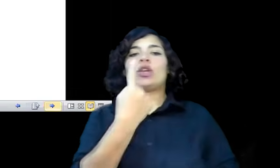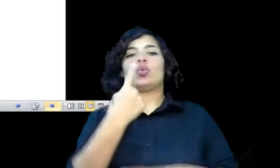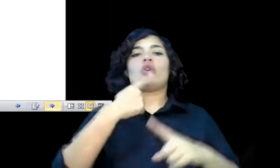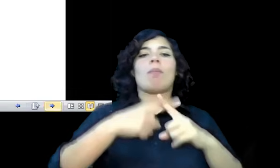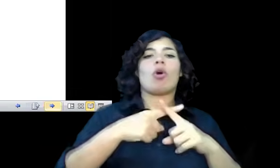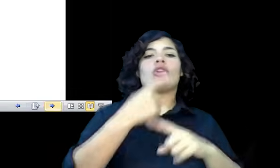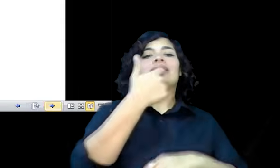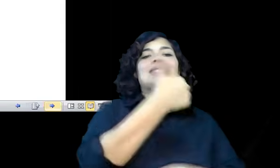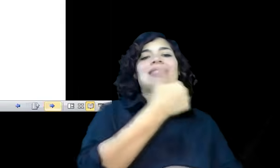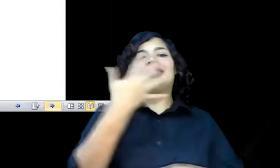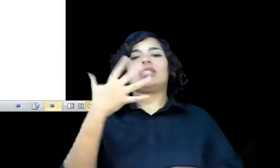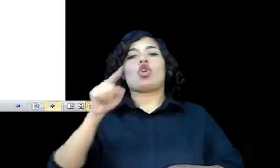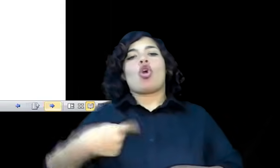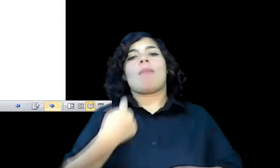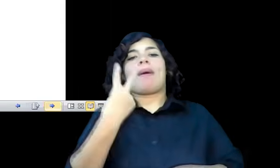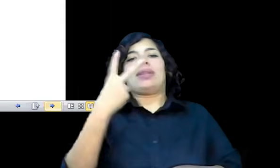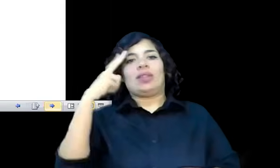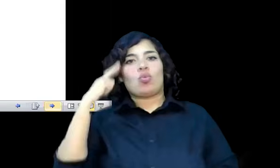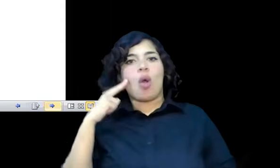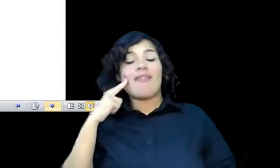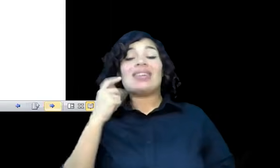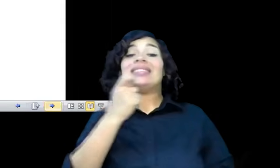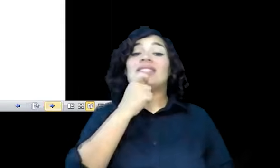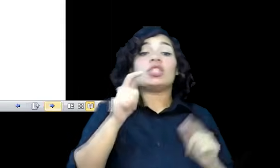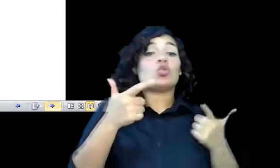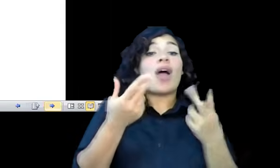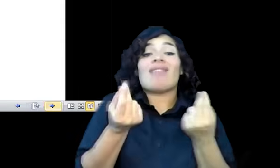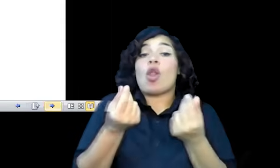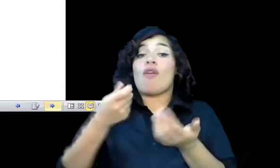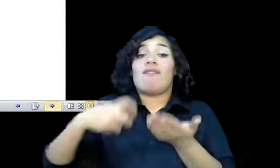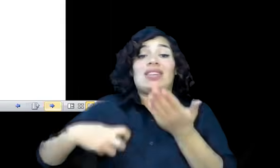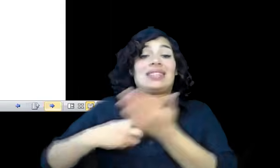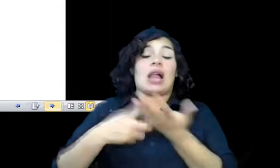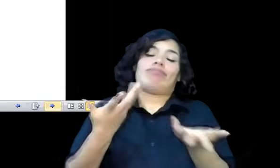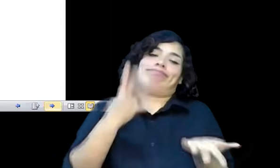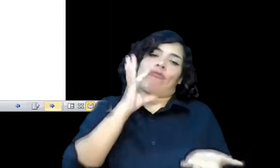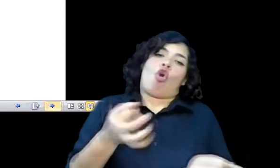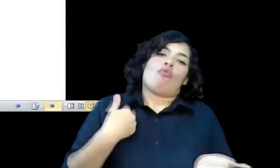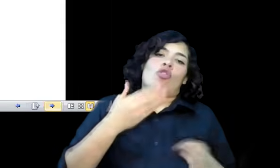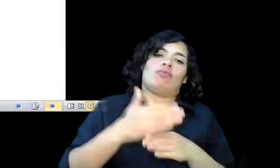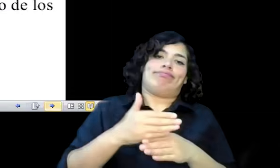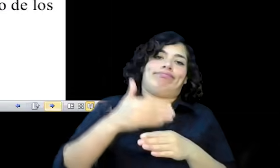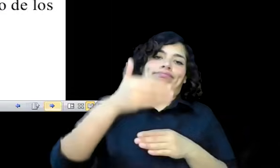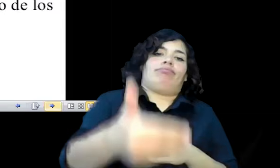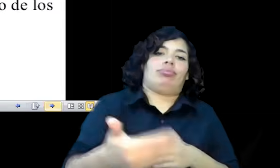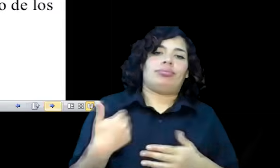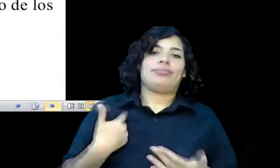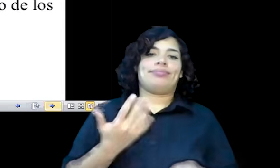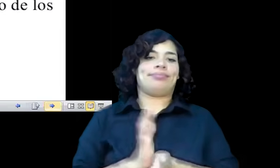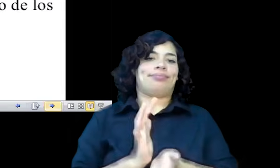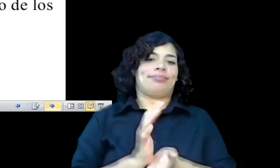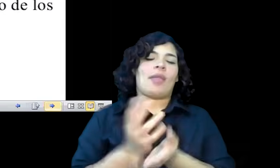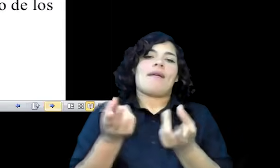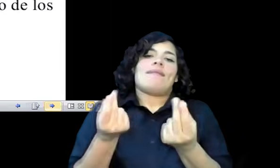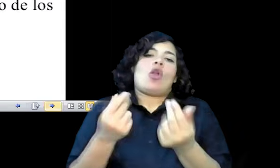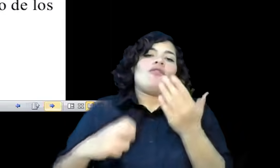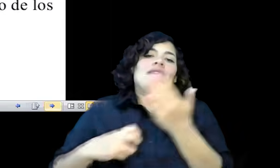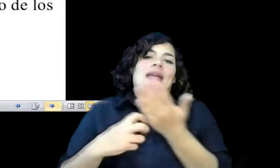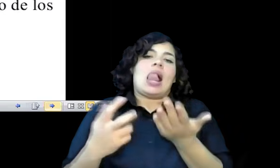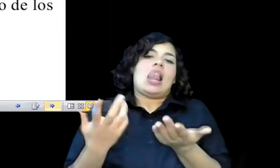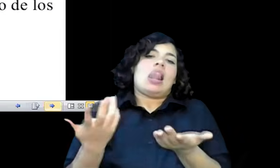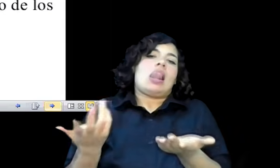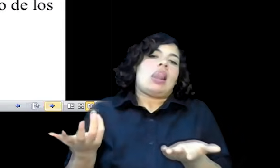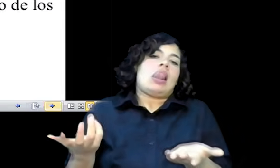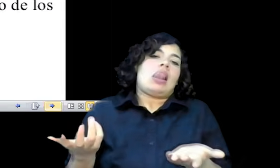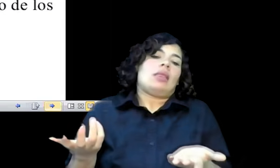61,6529. Si no tengo el valor fiscal al 2017, por supuesto, porque es posterior, ¿sí?, será el valor fiscal al 31